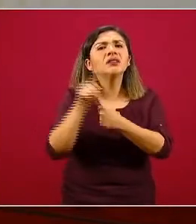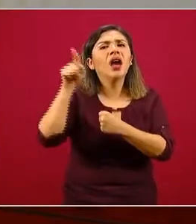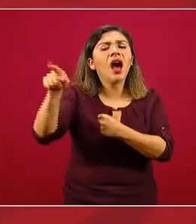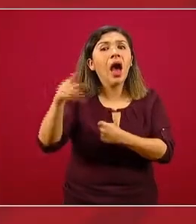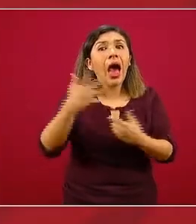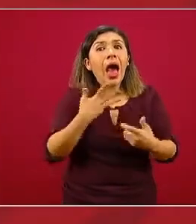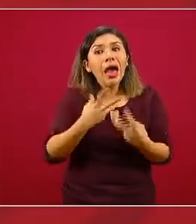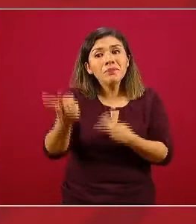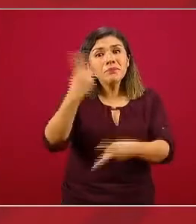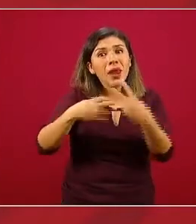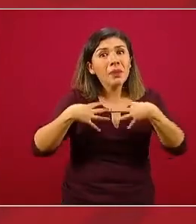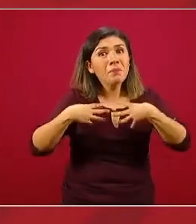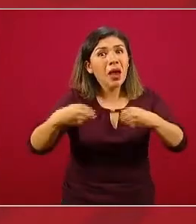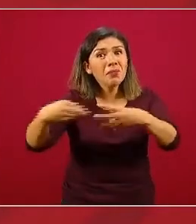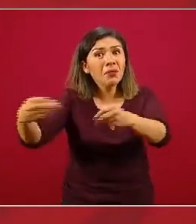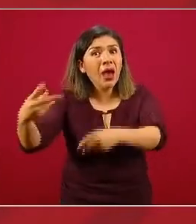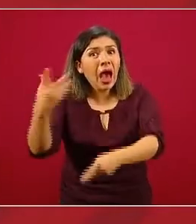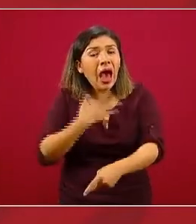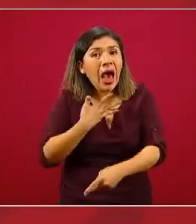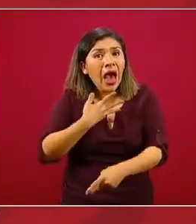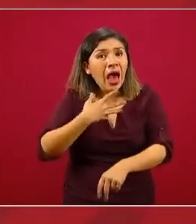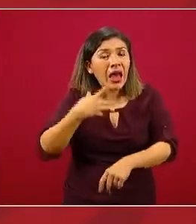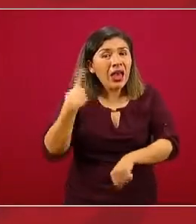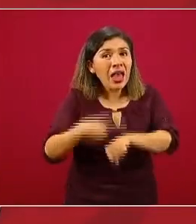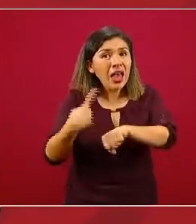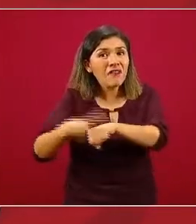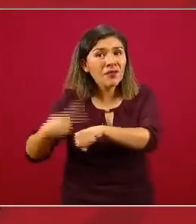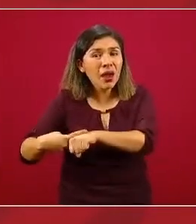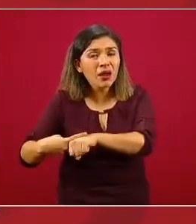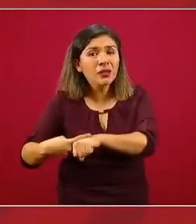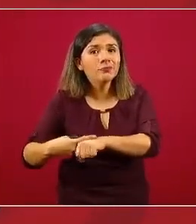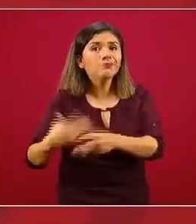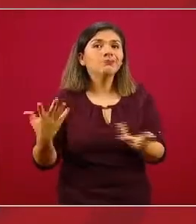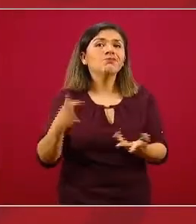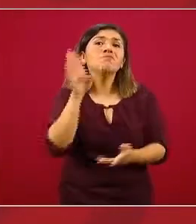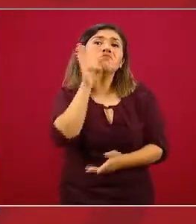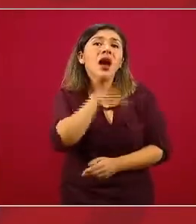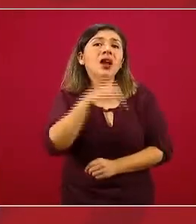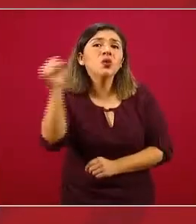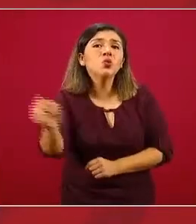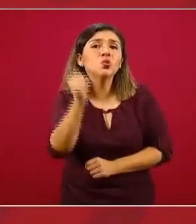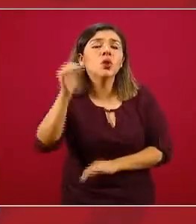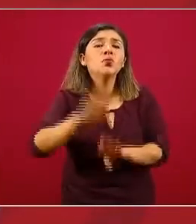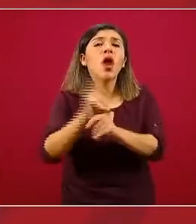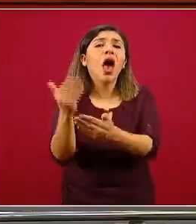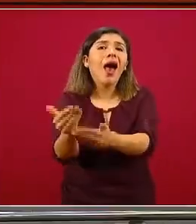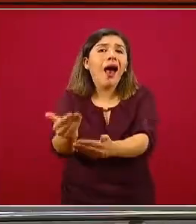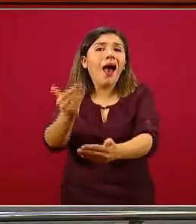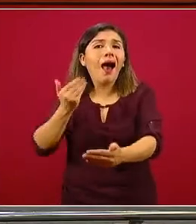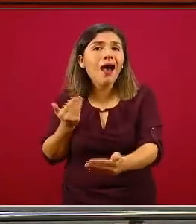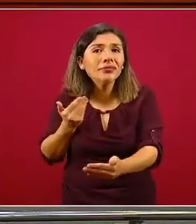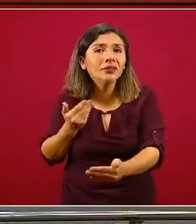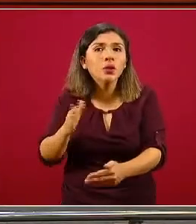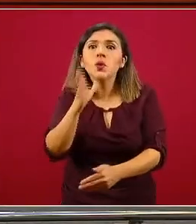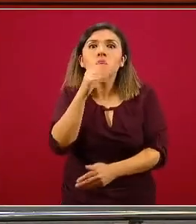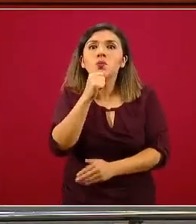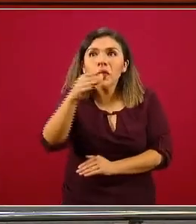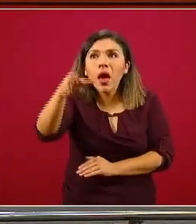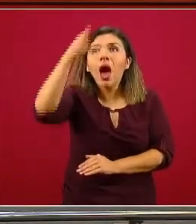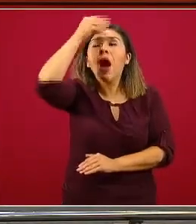la epidemia de inicio. Es una desventura porque les llegó antes y no pudieron aprender de la